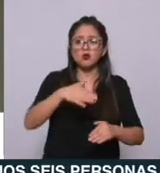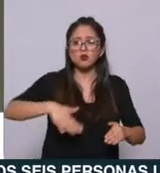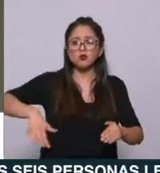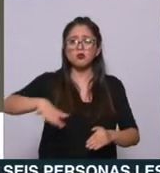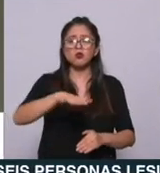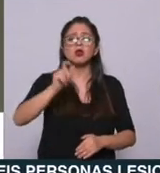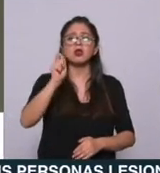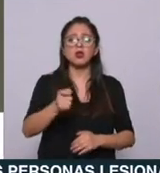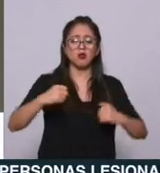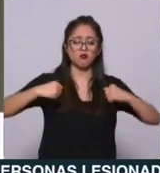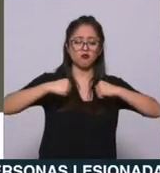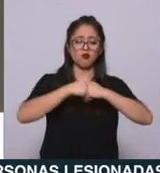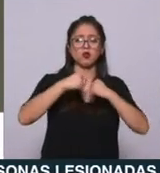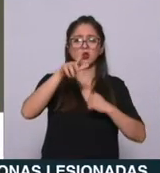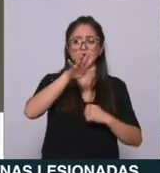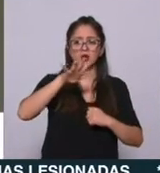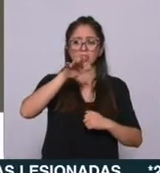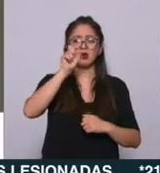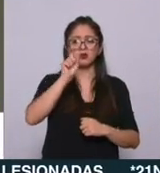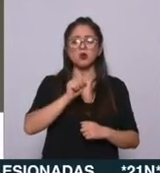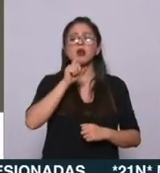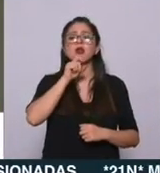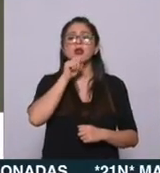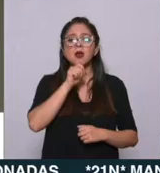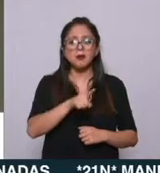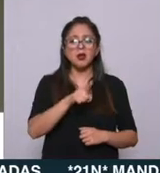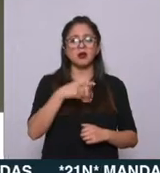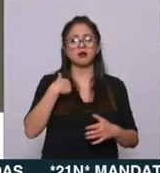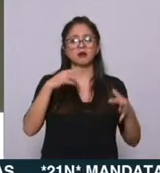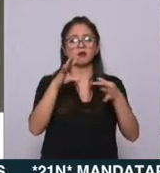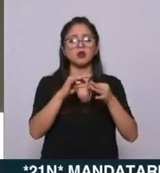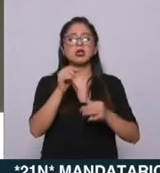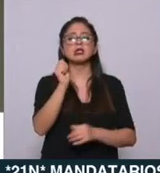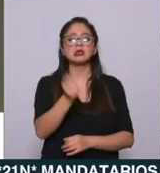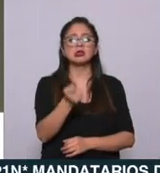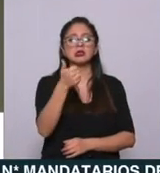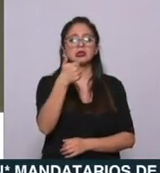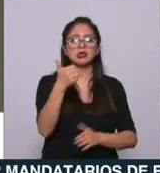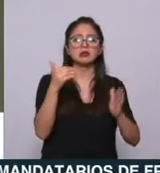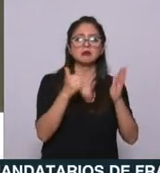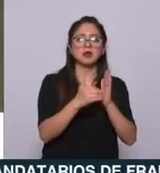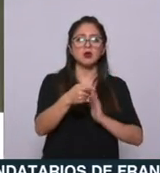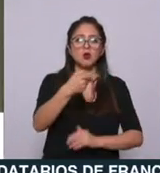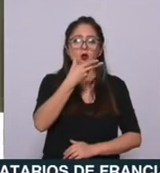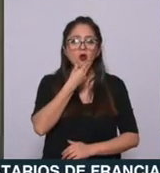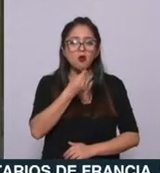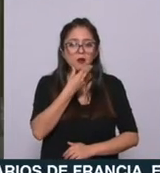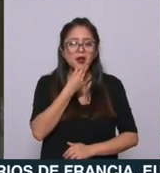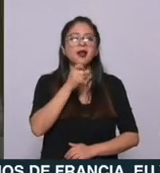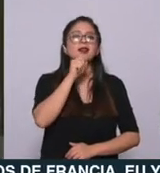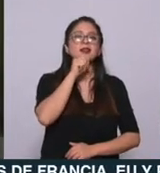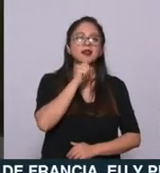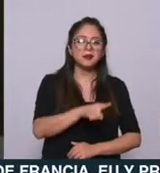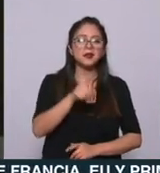sur. Y les hemos explicado que son 6,000 hombres y que van a estar ahí desplegados.